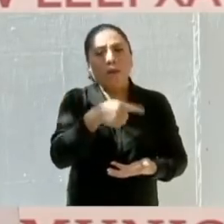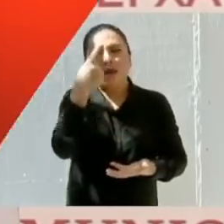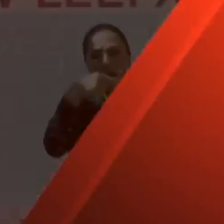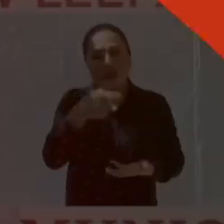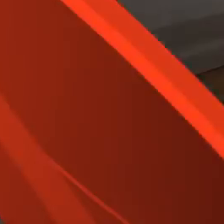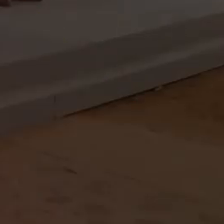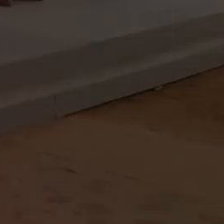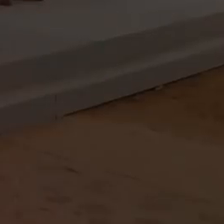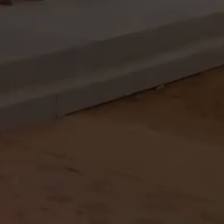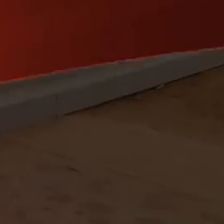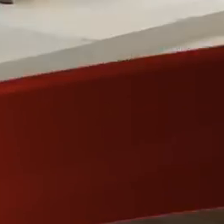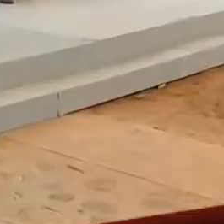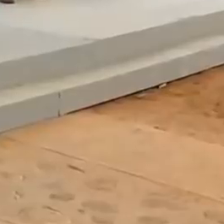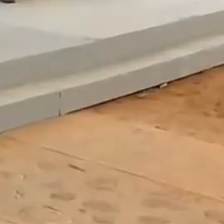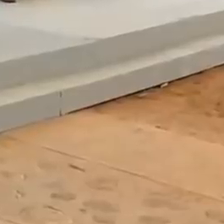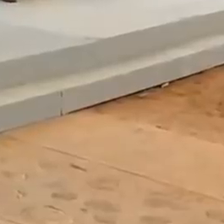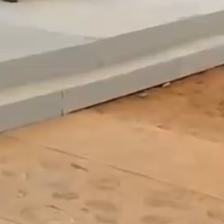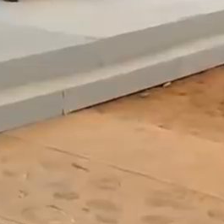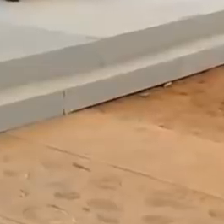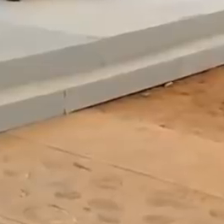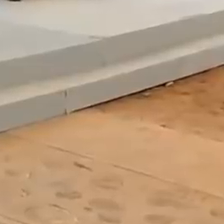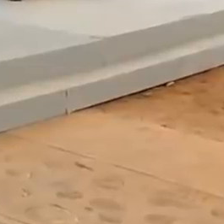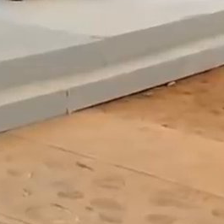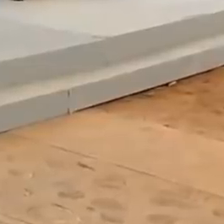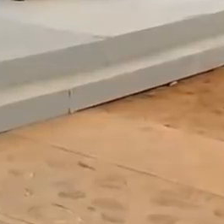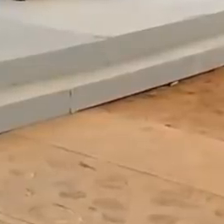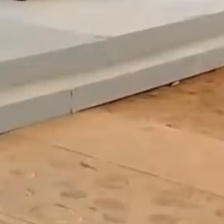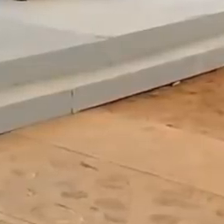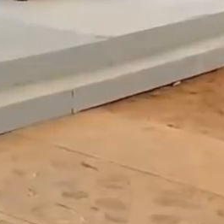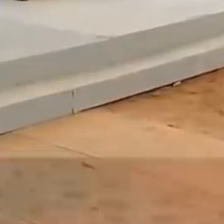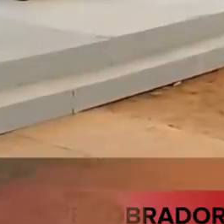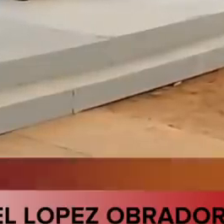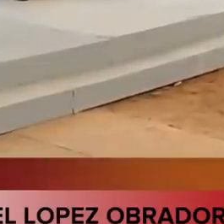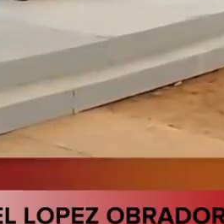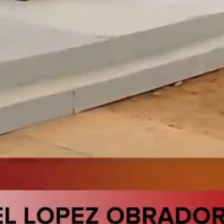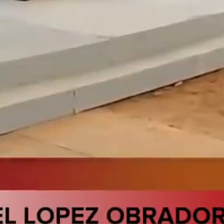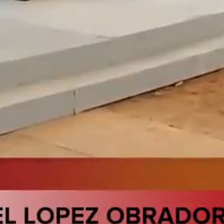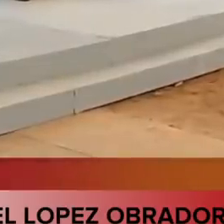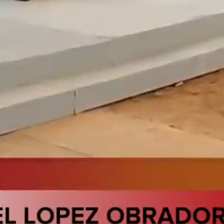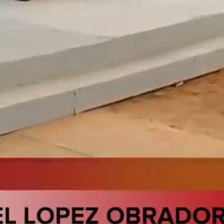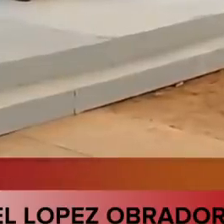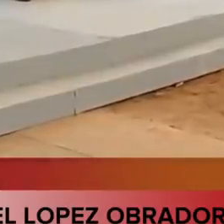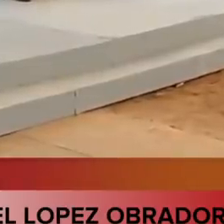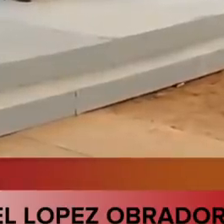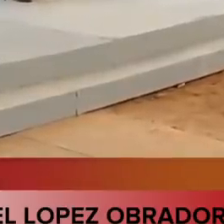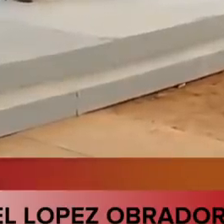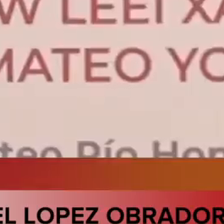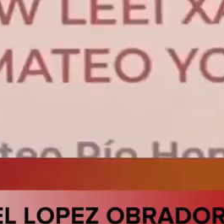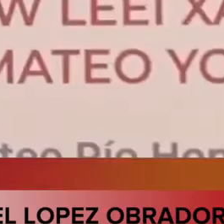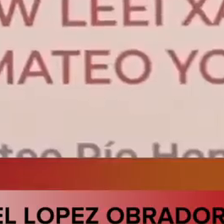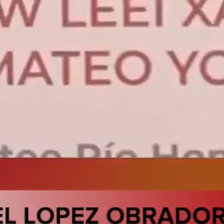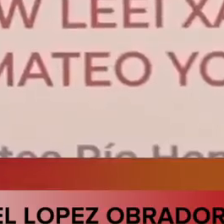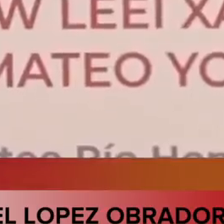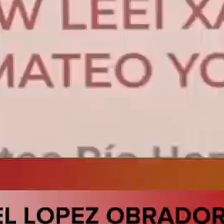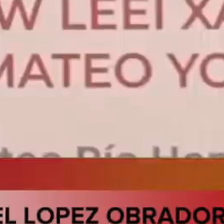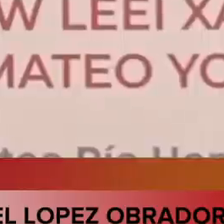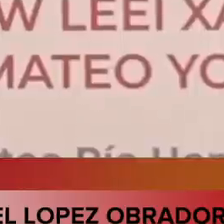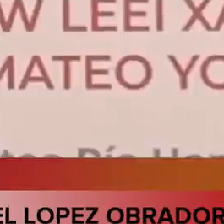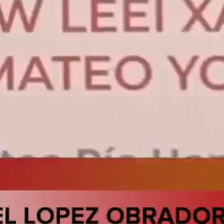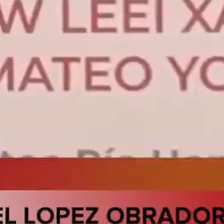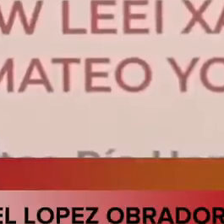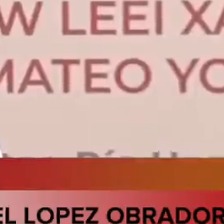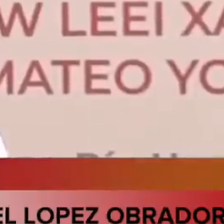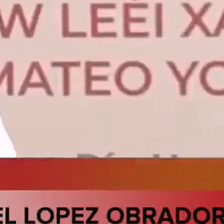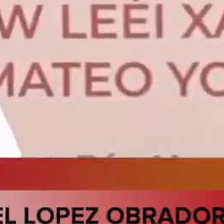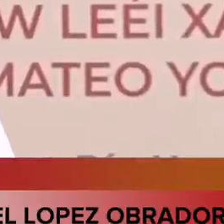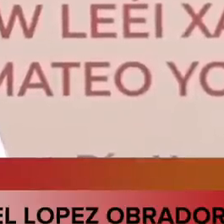lo necesitan. Amigos de San Mateo Riondo, Me da mucho gusto estar